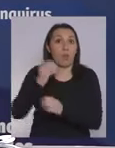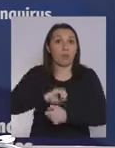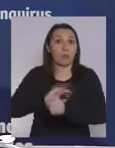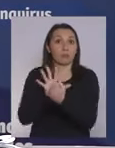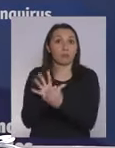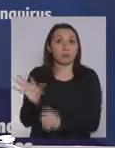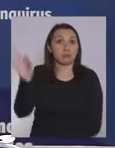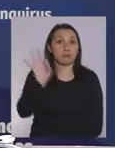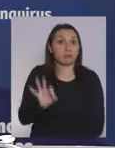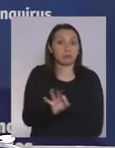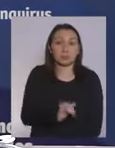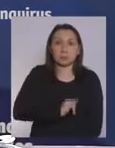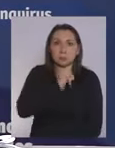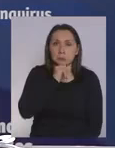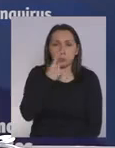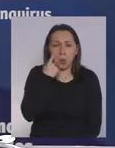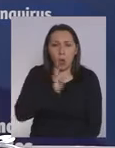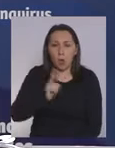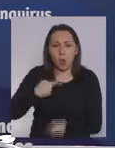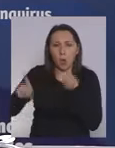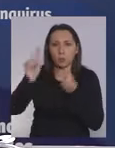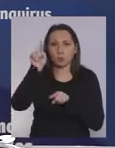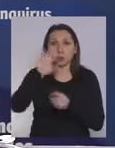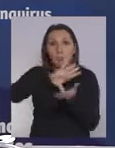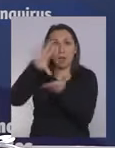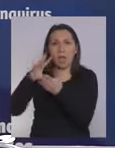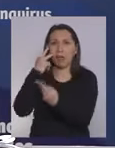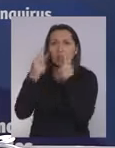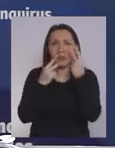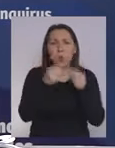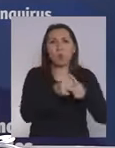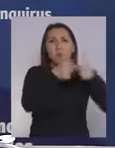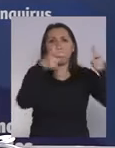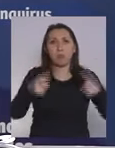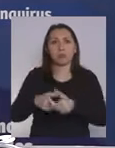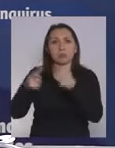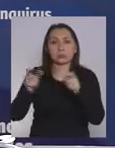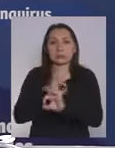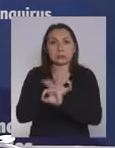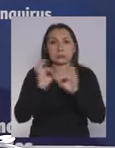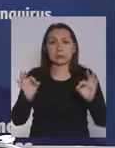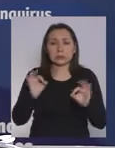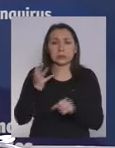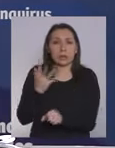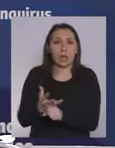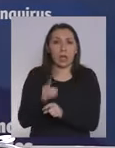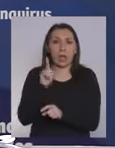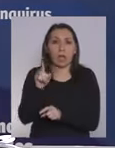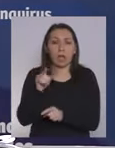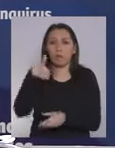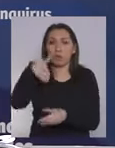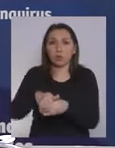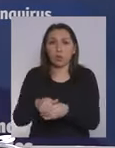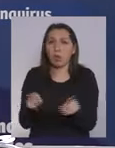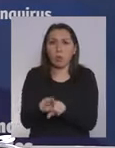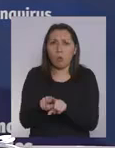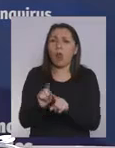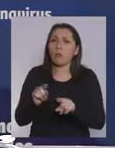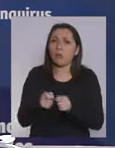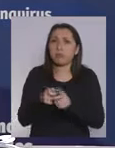un virus desconocido vemos en otros países como están habiendo rebrotes aún sin plebiscitos o